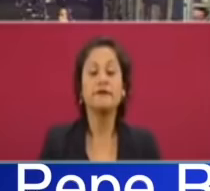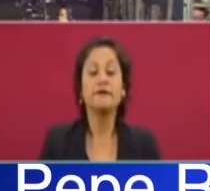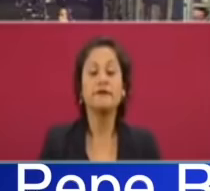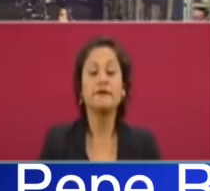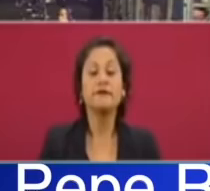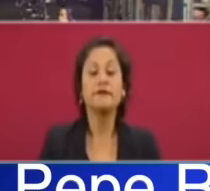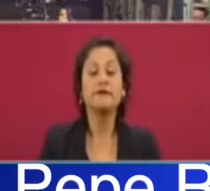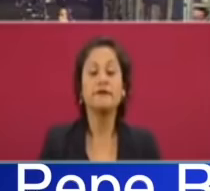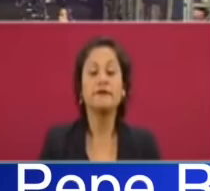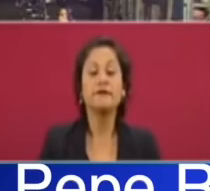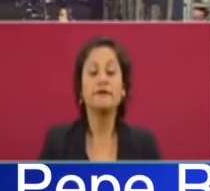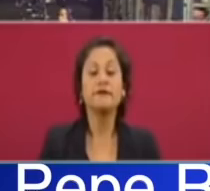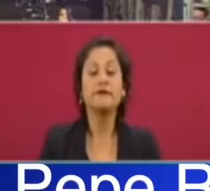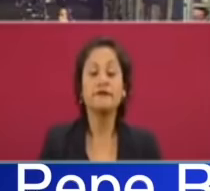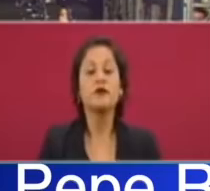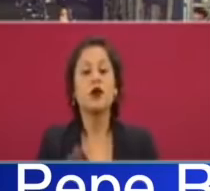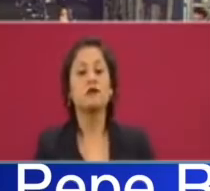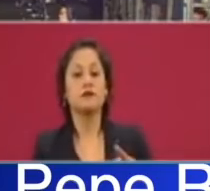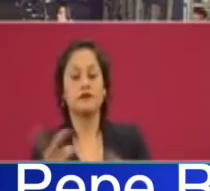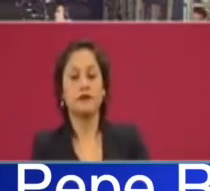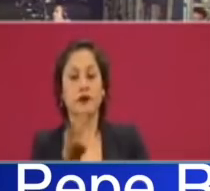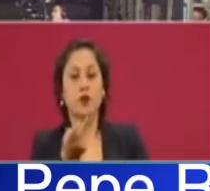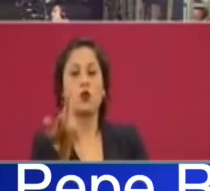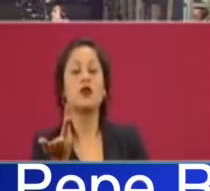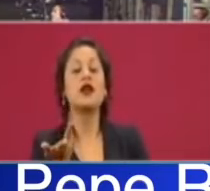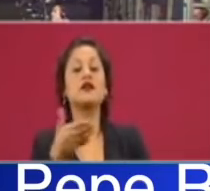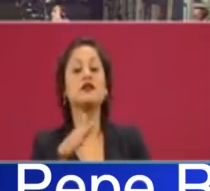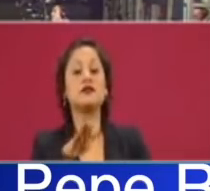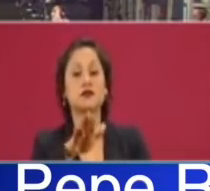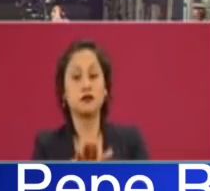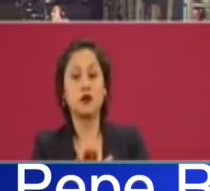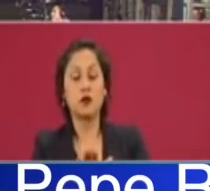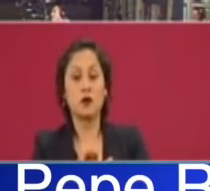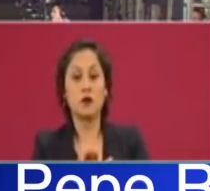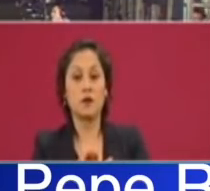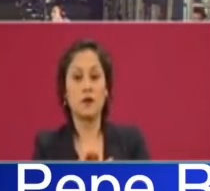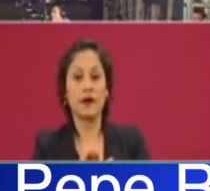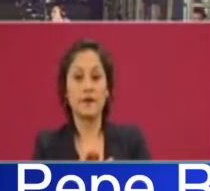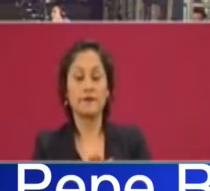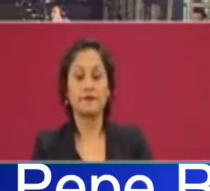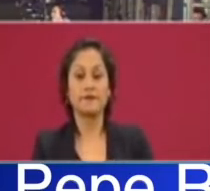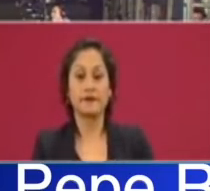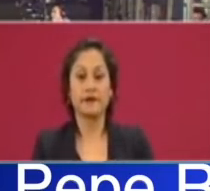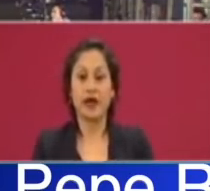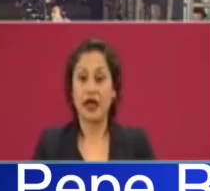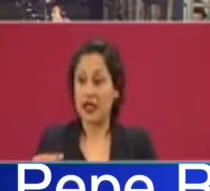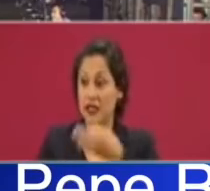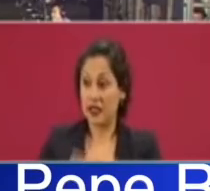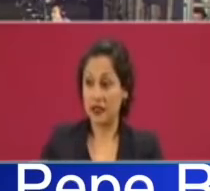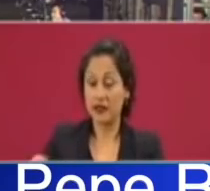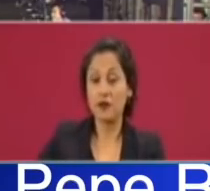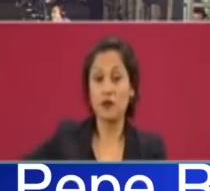Escuchemos qué fue lo que dijo el presidente. ¿Cuál es su opinión respecto a la decisión que tomó el Tribunal Electoral del Poder Judicial